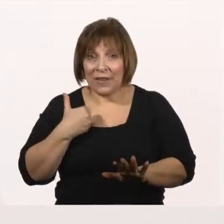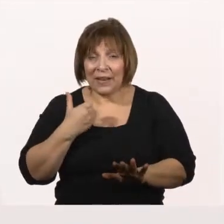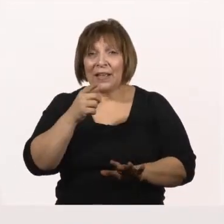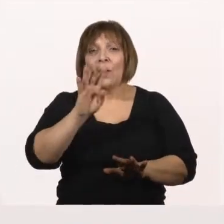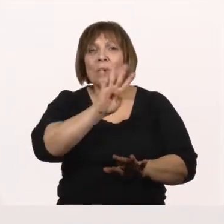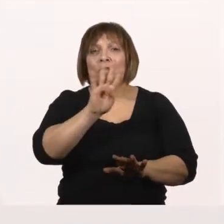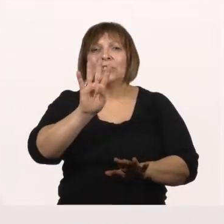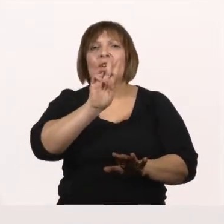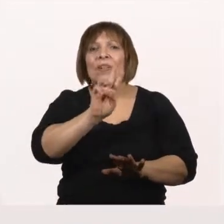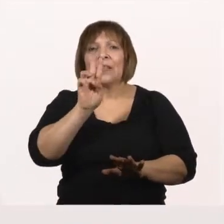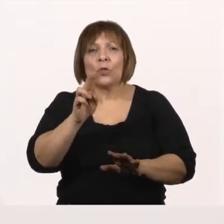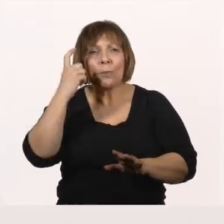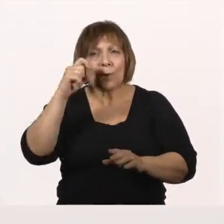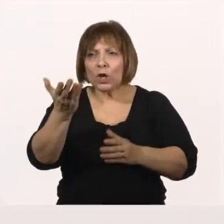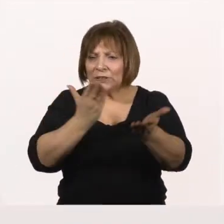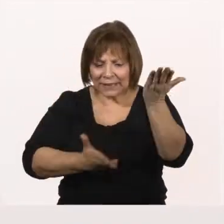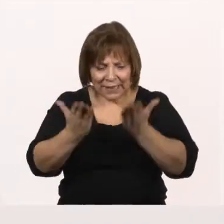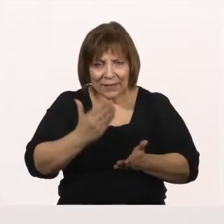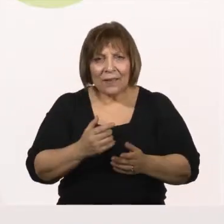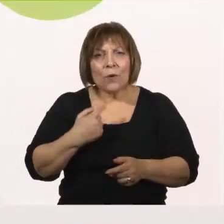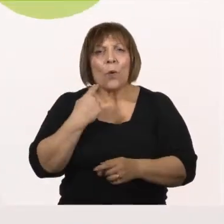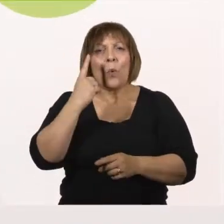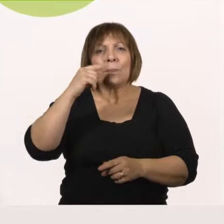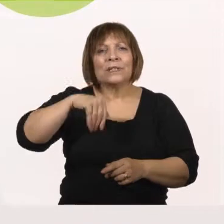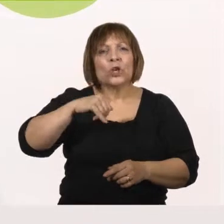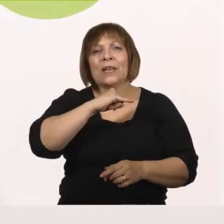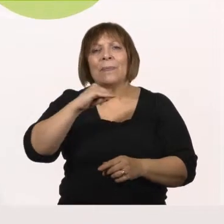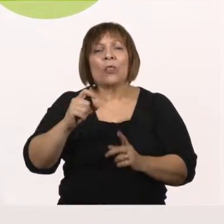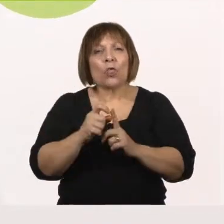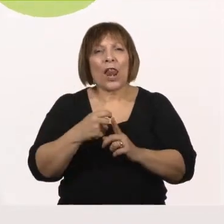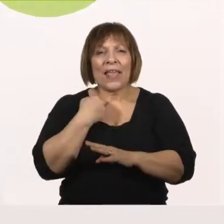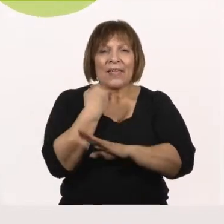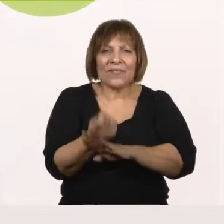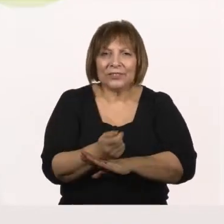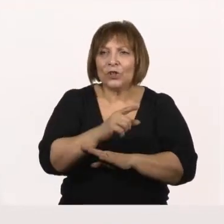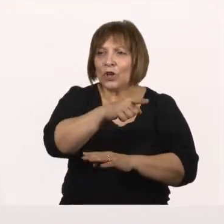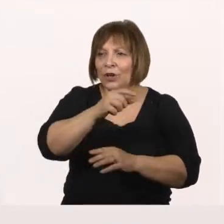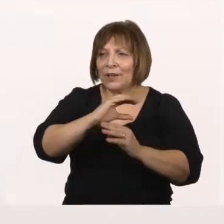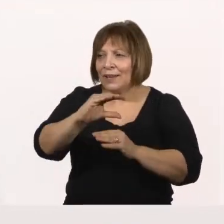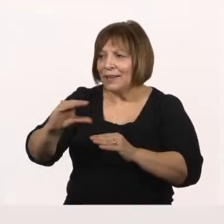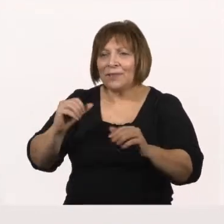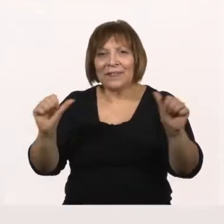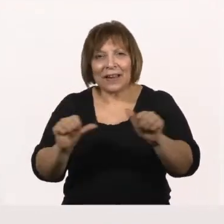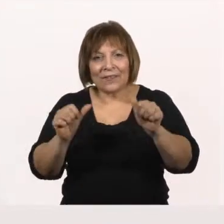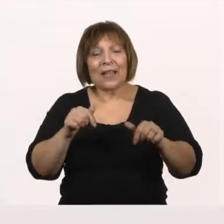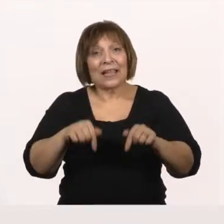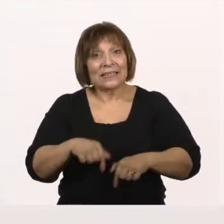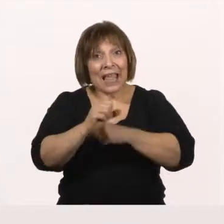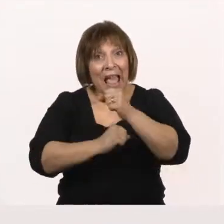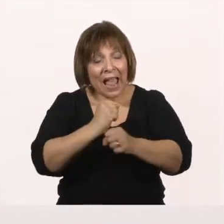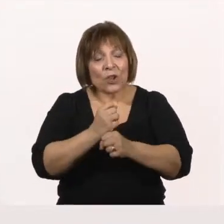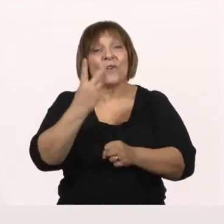implementaron 422 proyectos, invirtiendo más de $1.5 millones. Y seguimos avanzando. Este